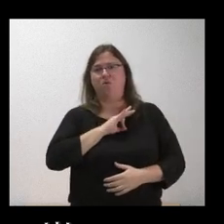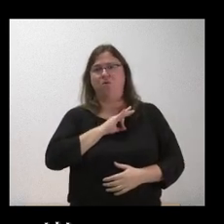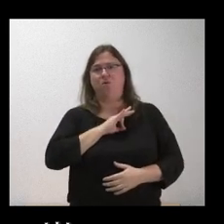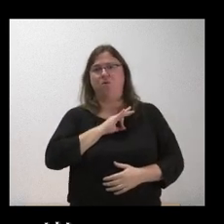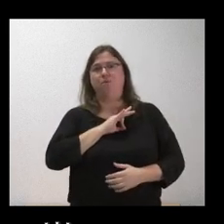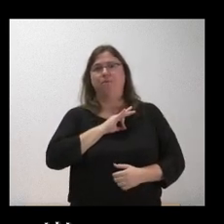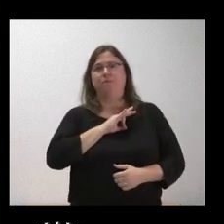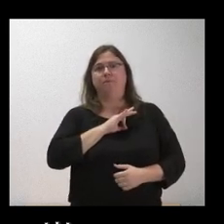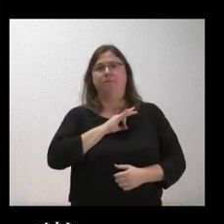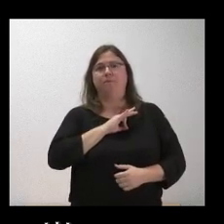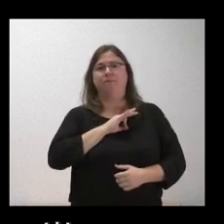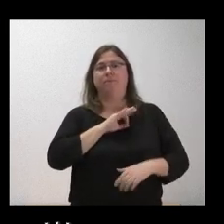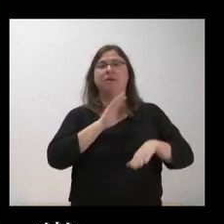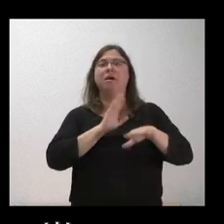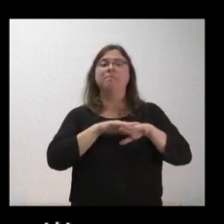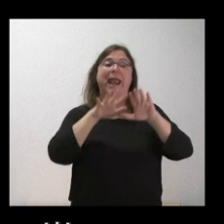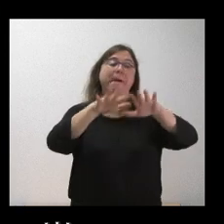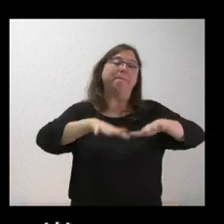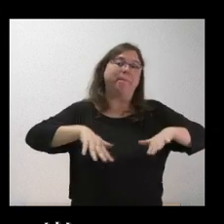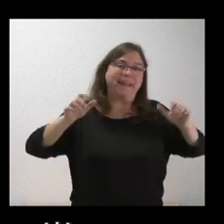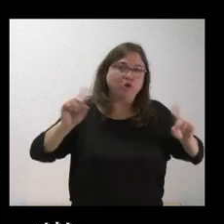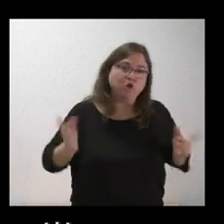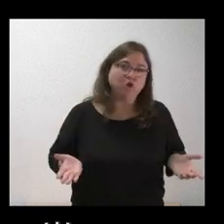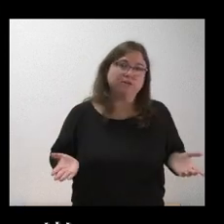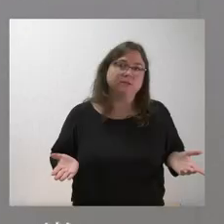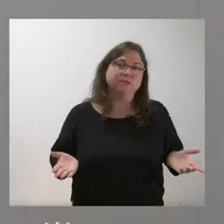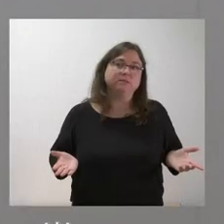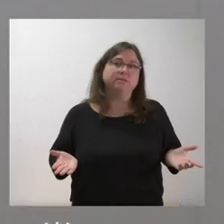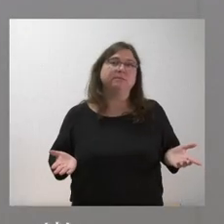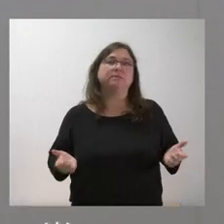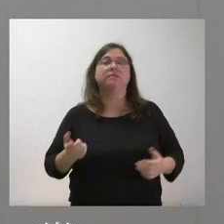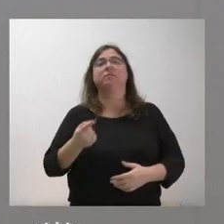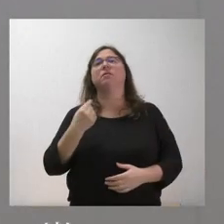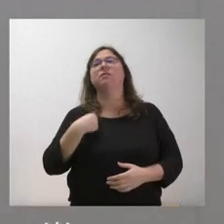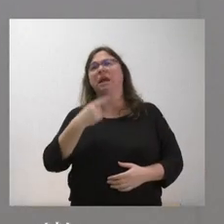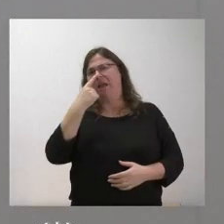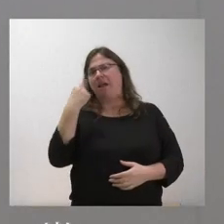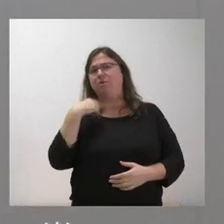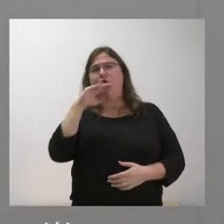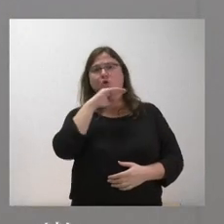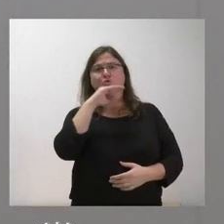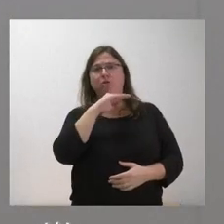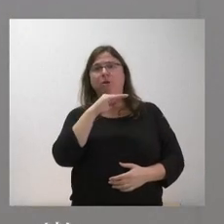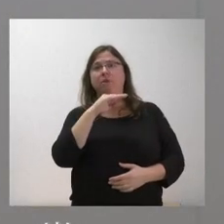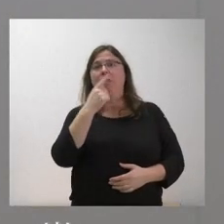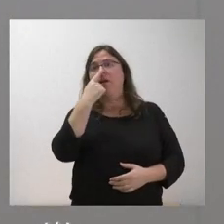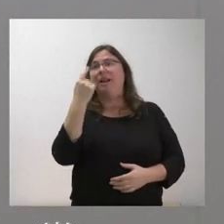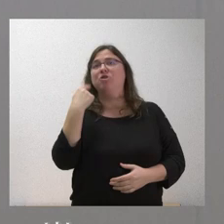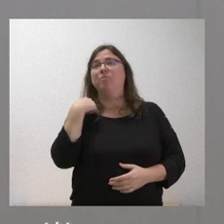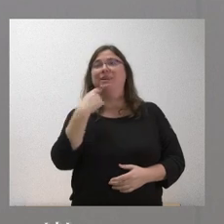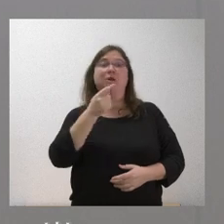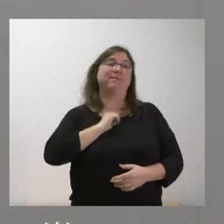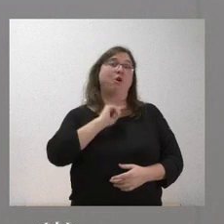que que para plenos no efectivamente el año pasado lo aprobamos en octubre pero el año pasado también nos dieron las entregas a cuenta en el mes